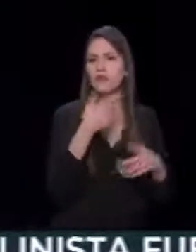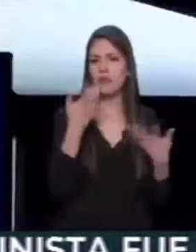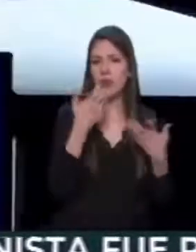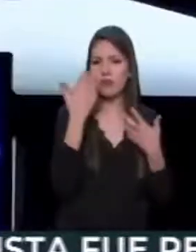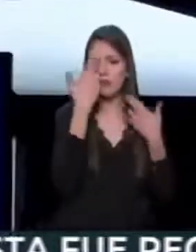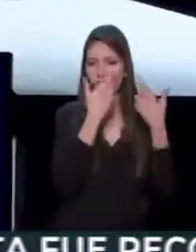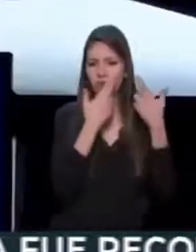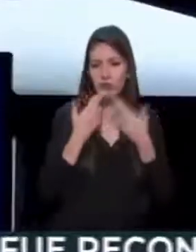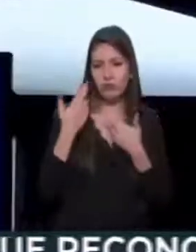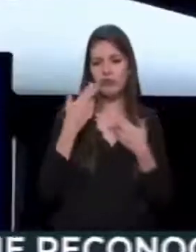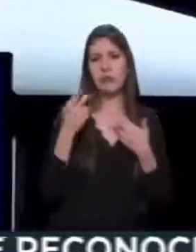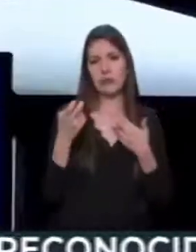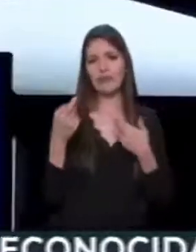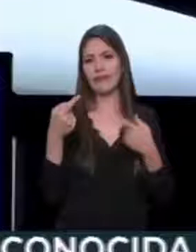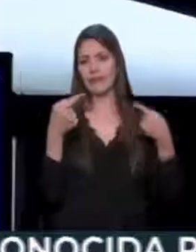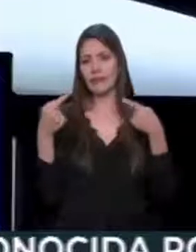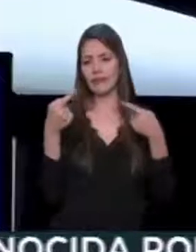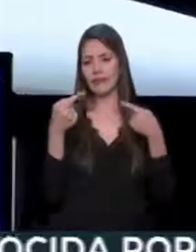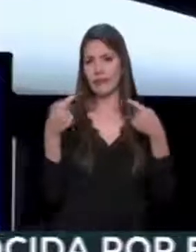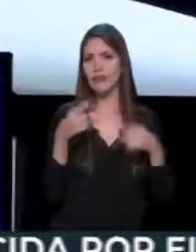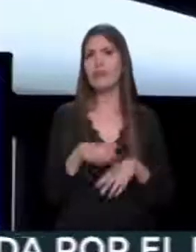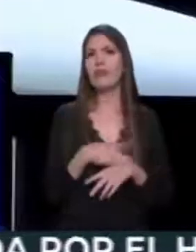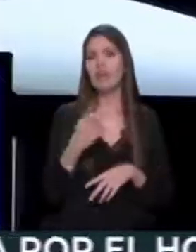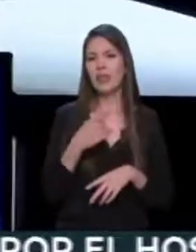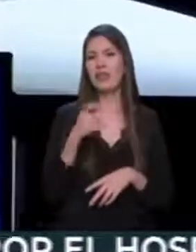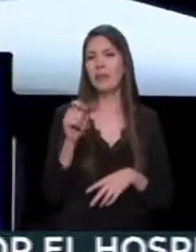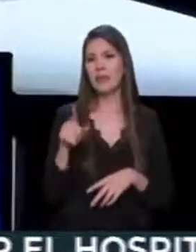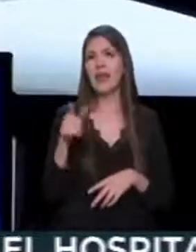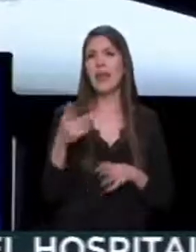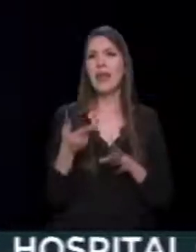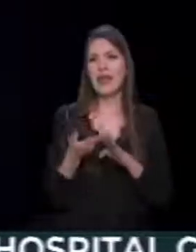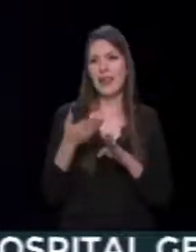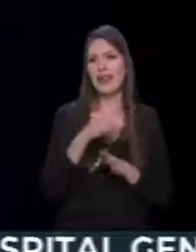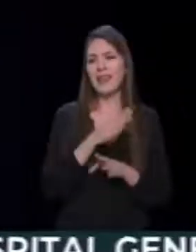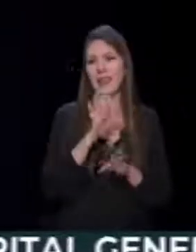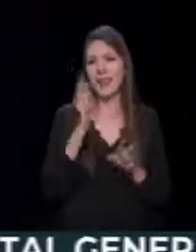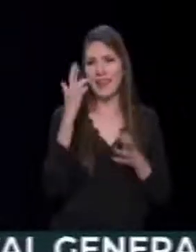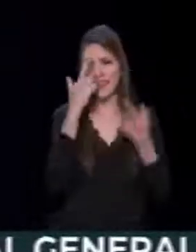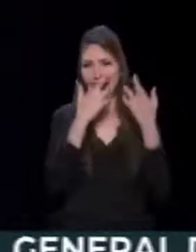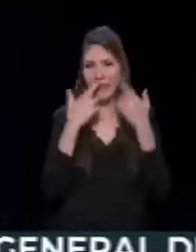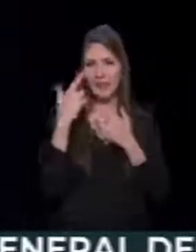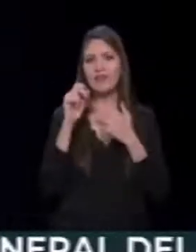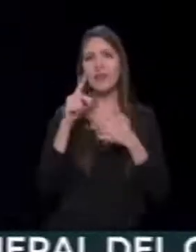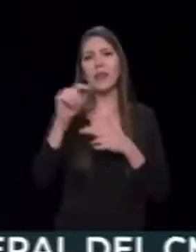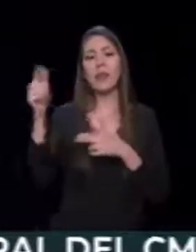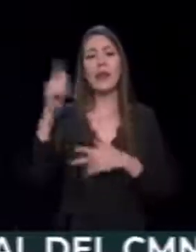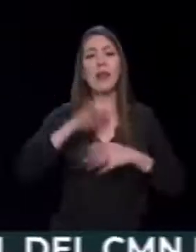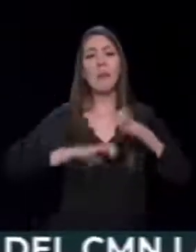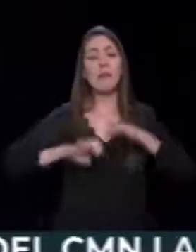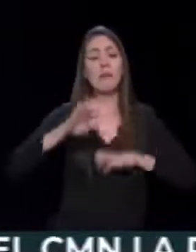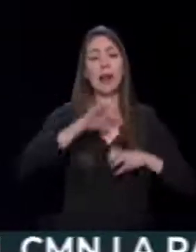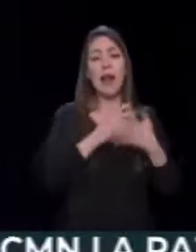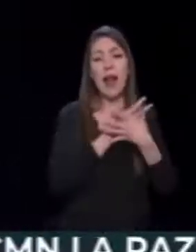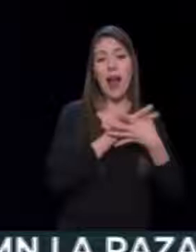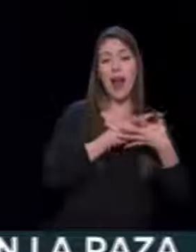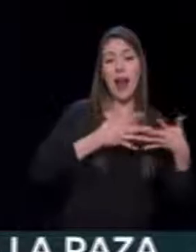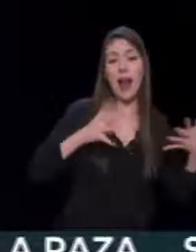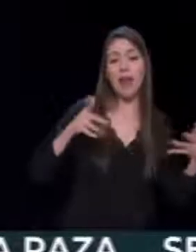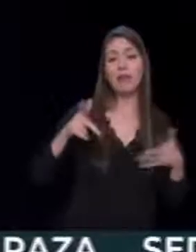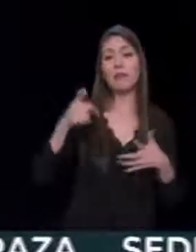que hemos visto ya usado como recurso de diario por las grandes empresas para justamente que no se afecten